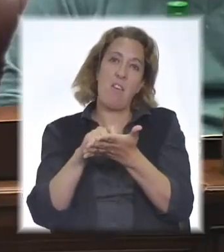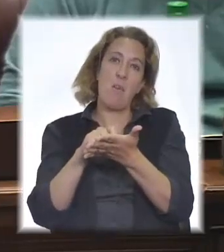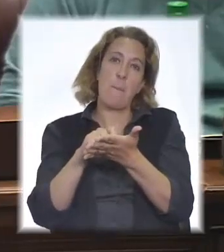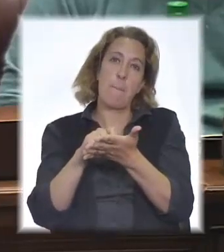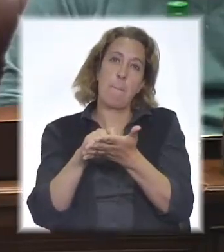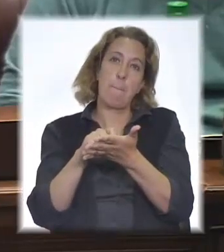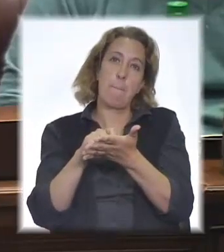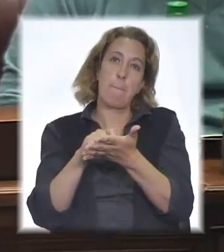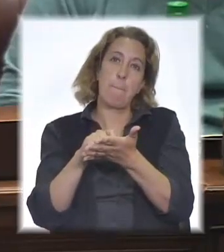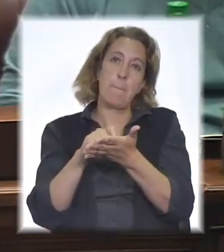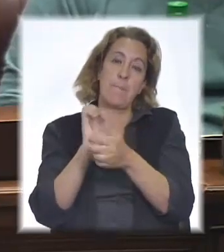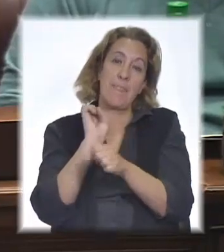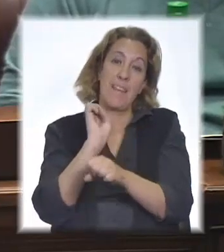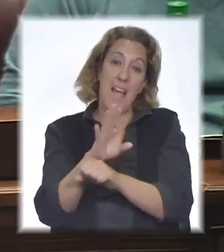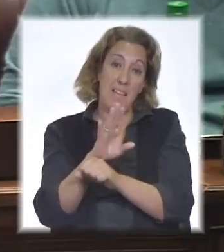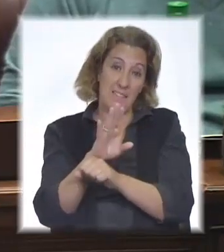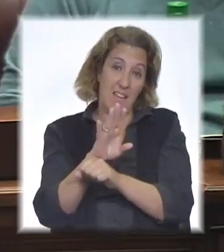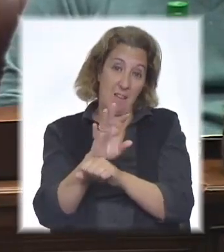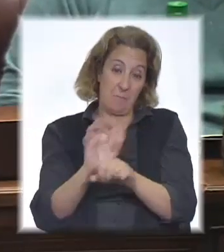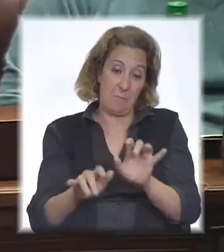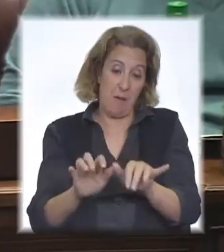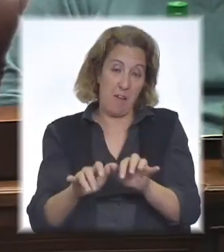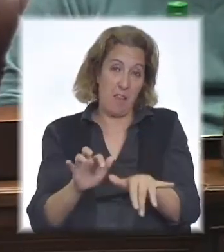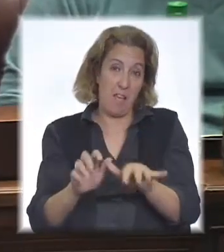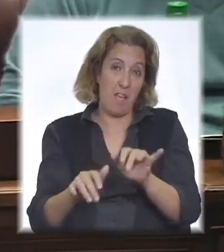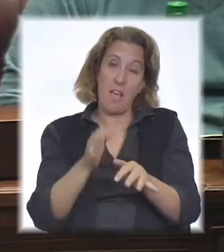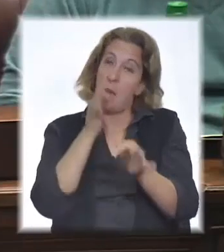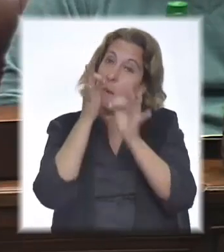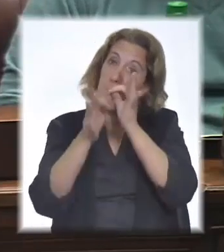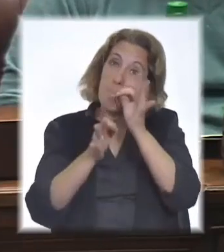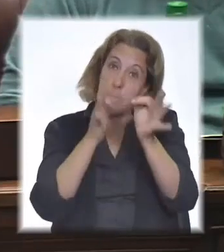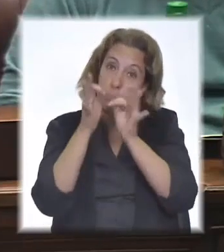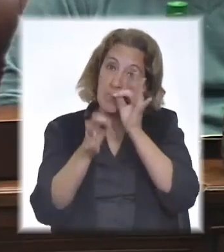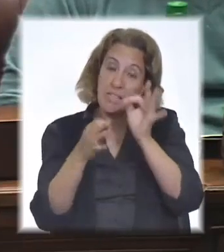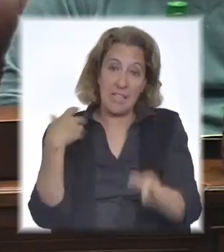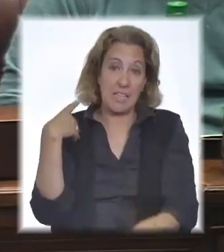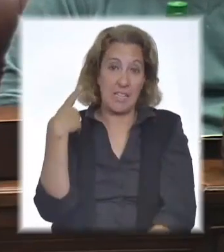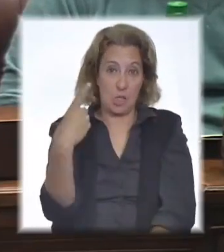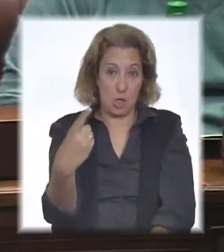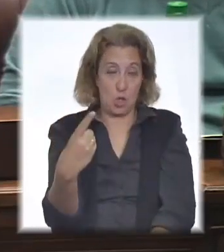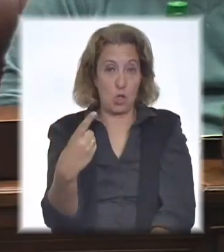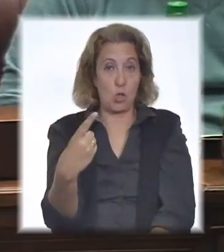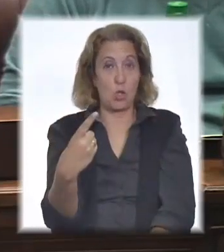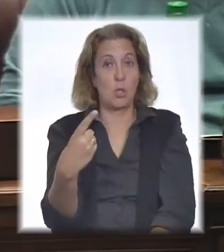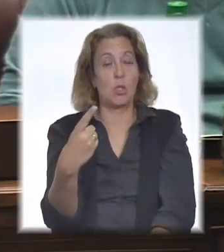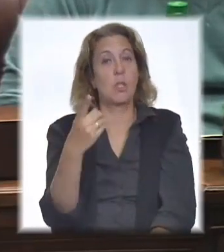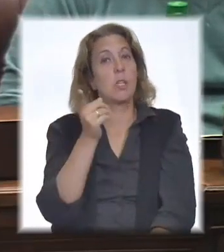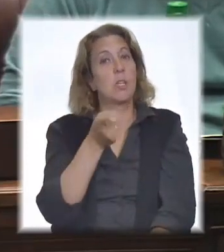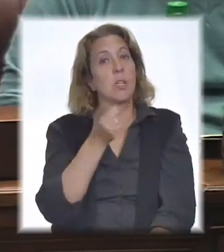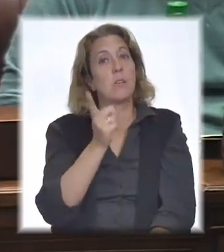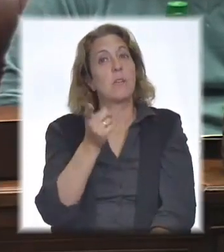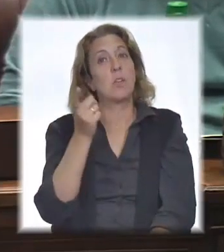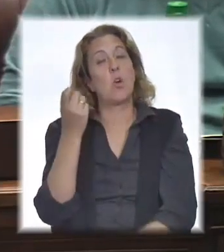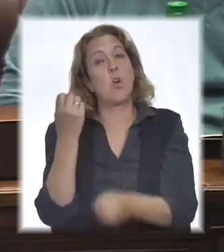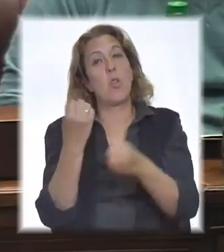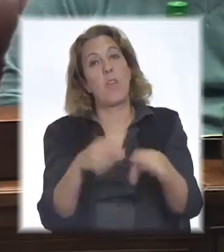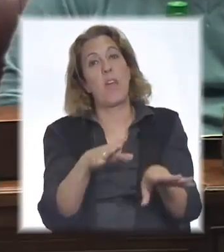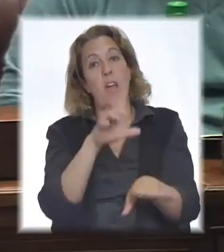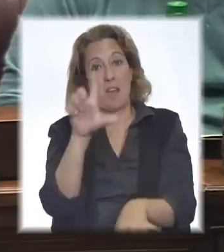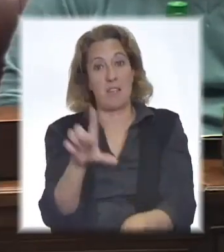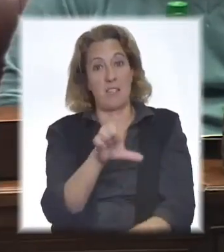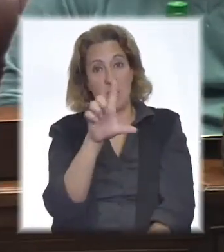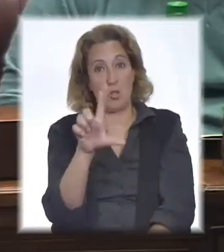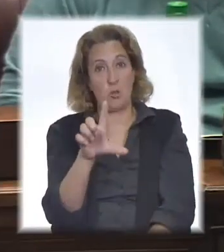en máquina de escribir y le explica al director que tuvo que dejar el liceo